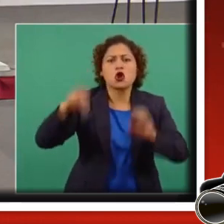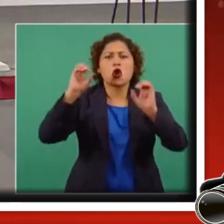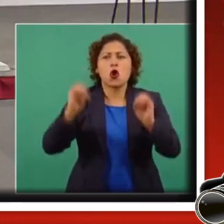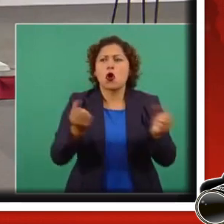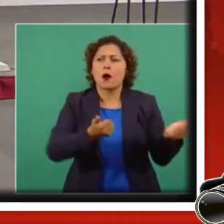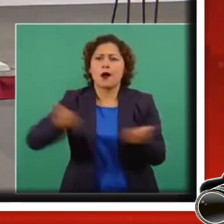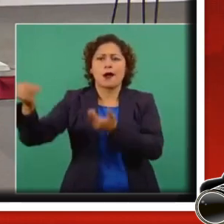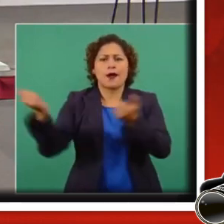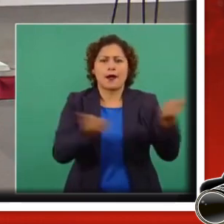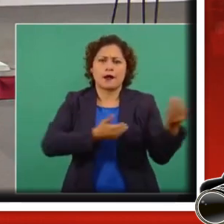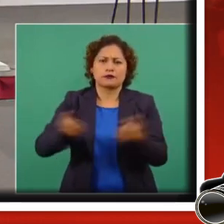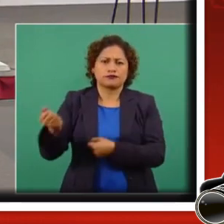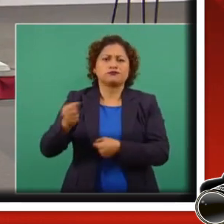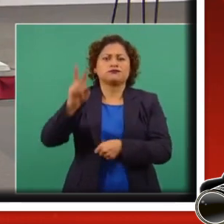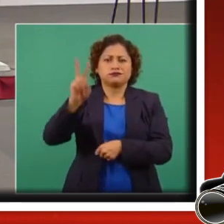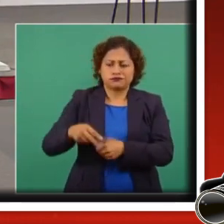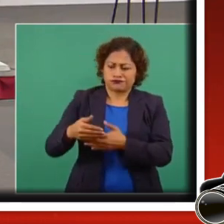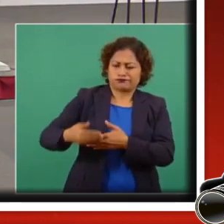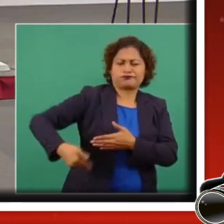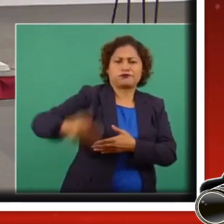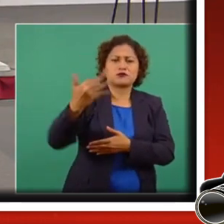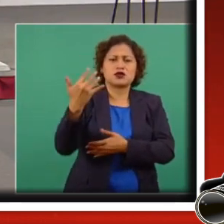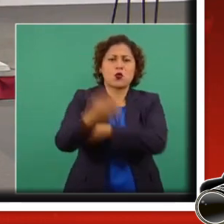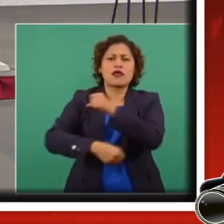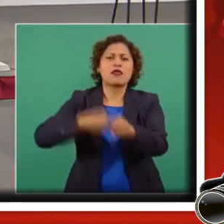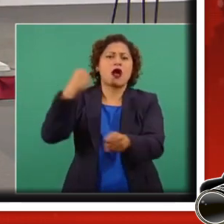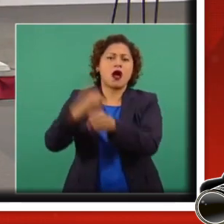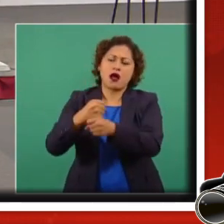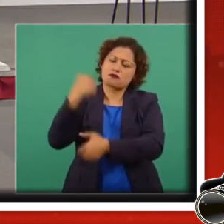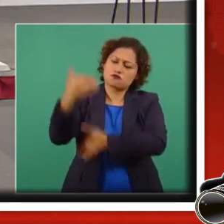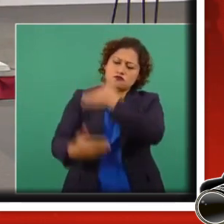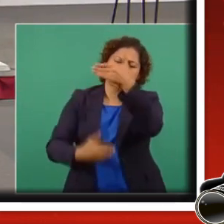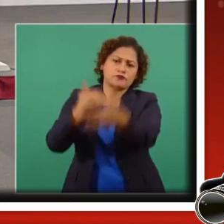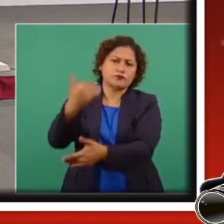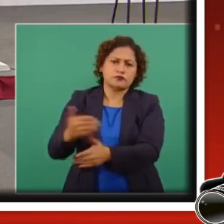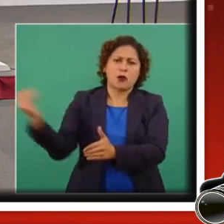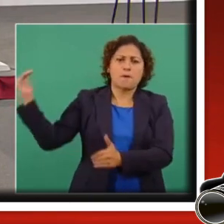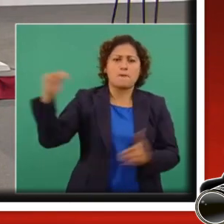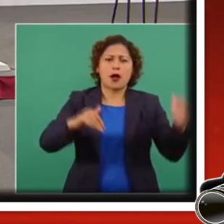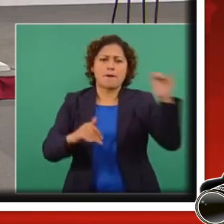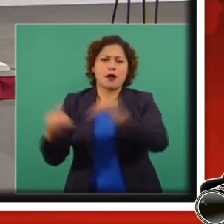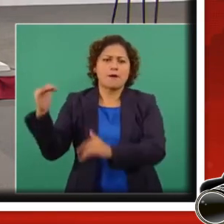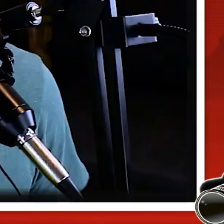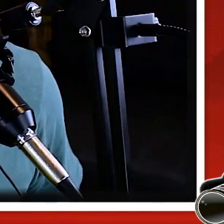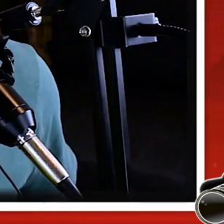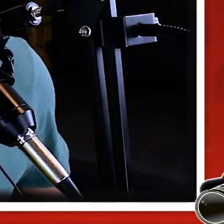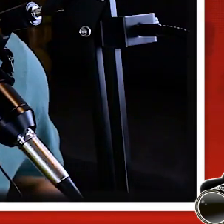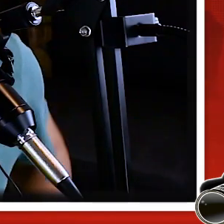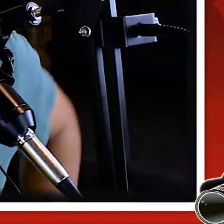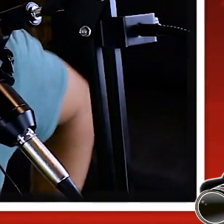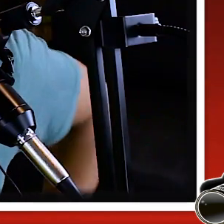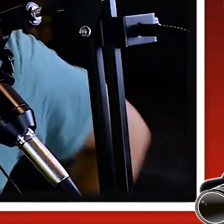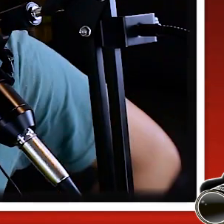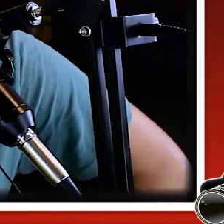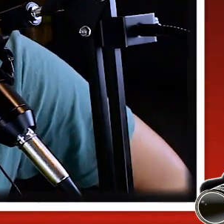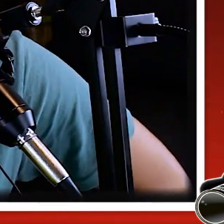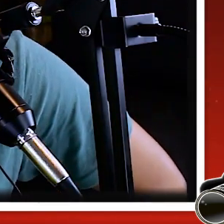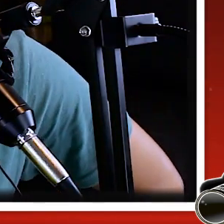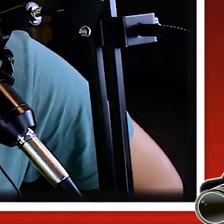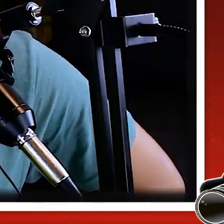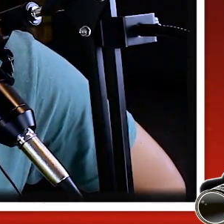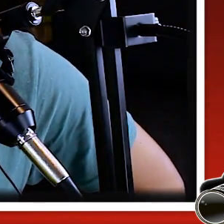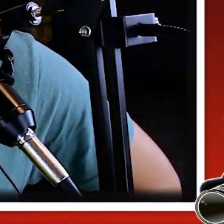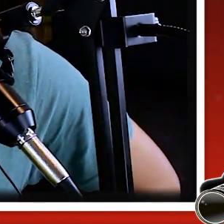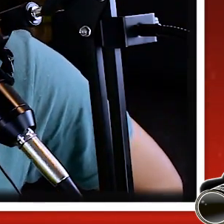de 50 años y podrá atender a 85 millones de pasajeros. Ante estas acusaciones, Andrés Manuel